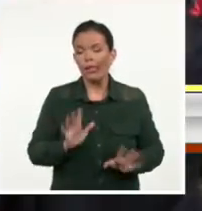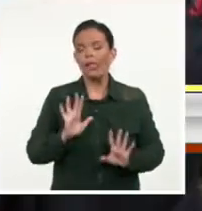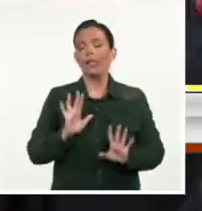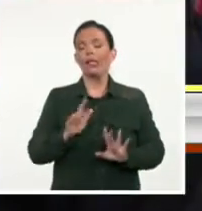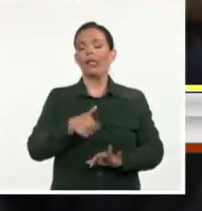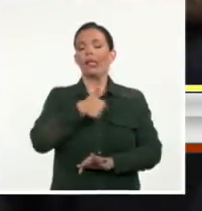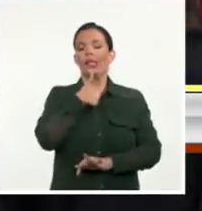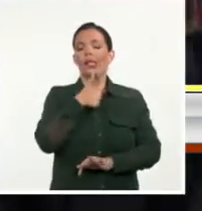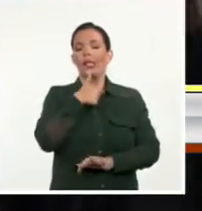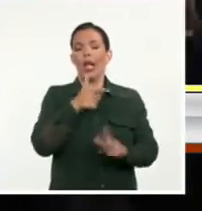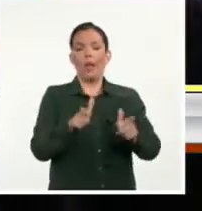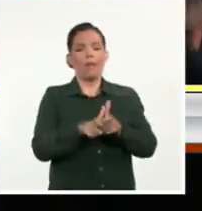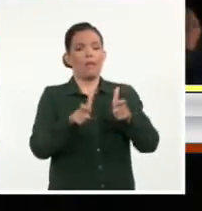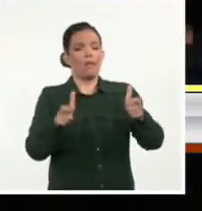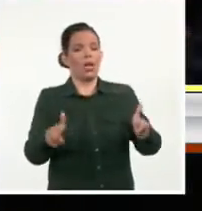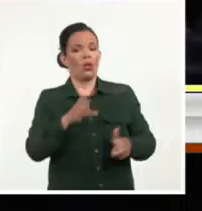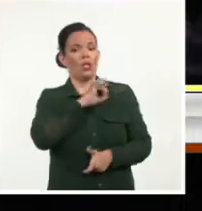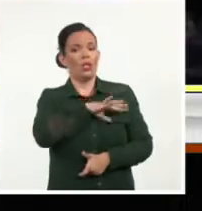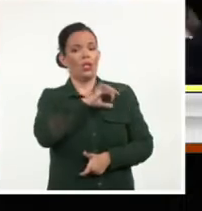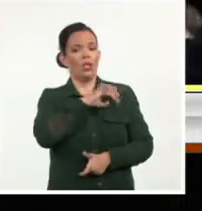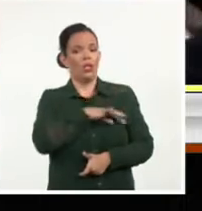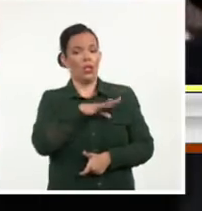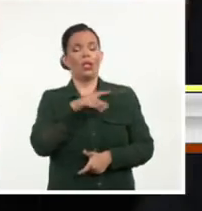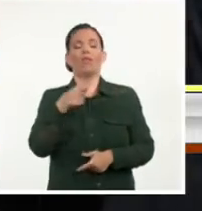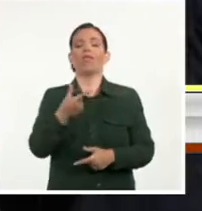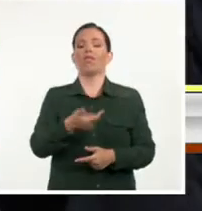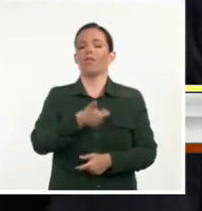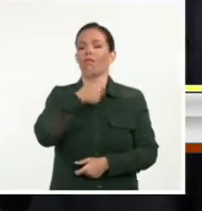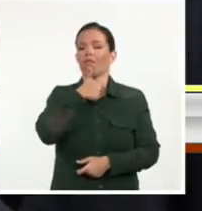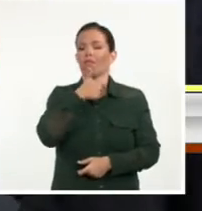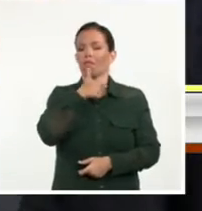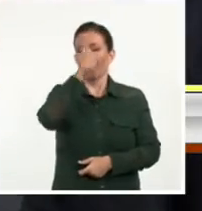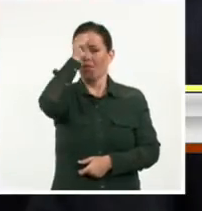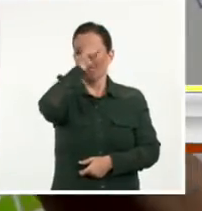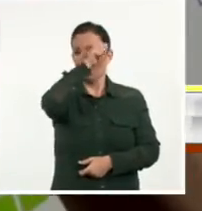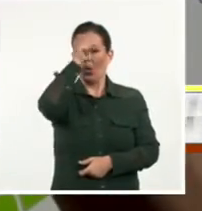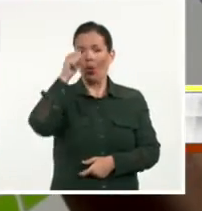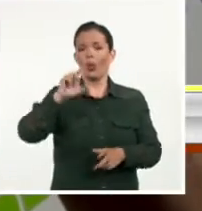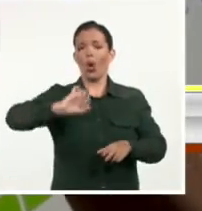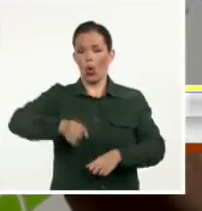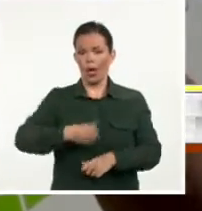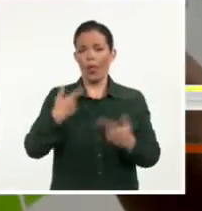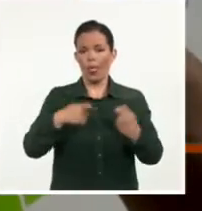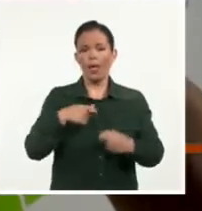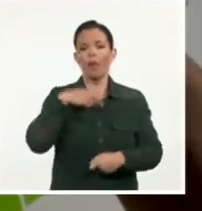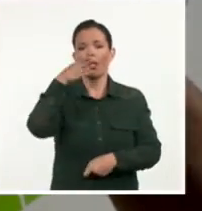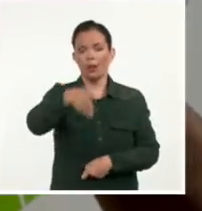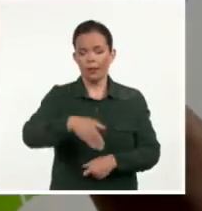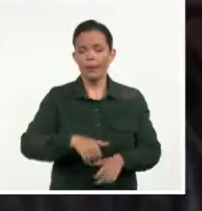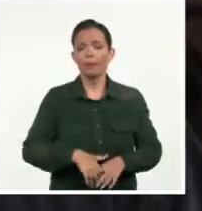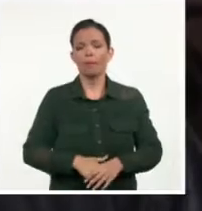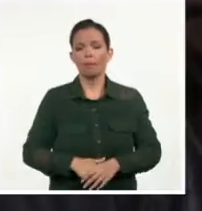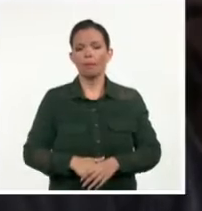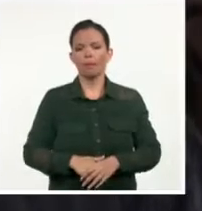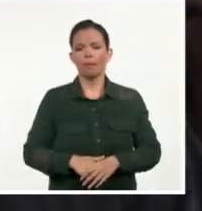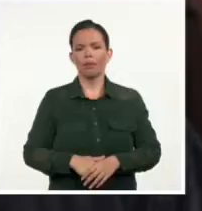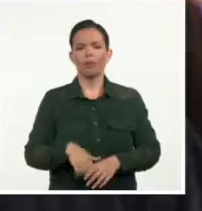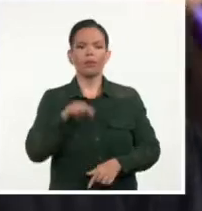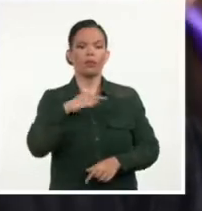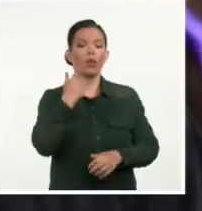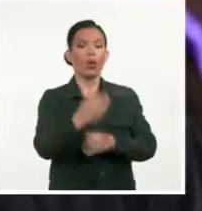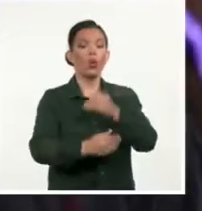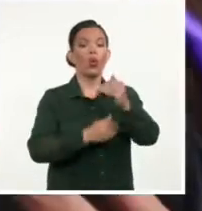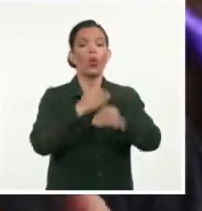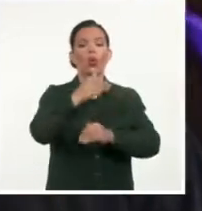y chilenas responderán este domingo en un plebiscito de participación obligatoria. Un proceso constituyente que ha sido